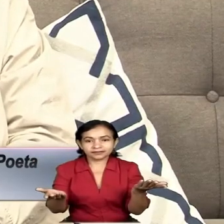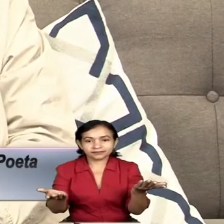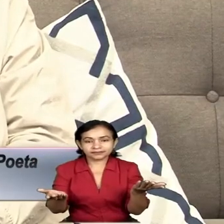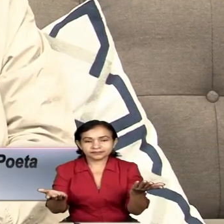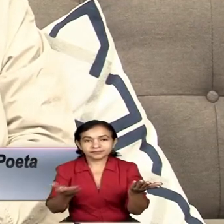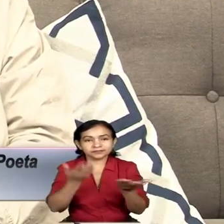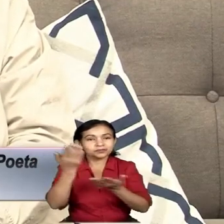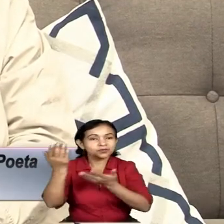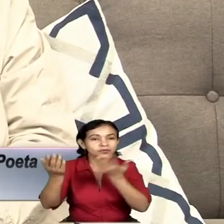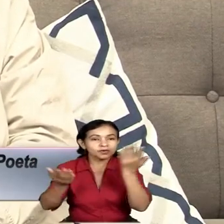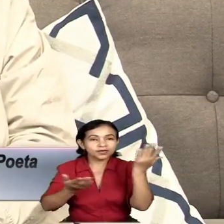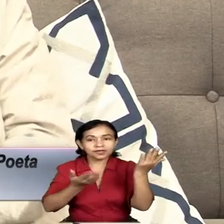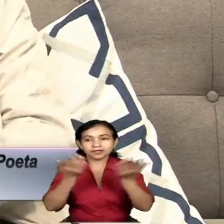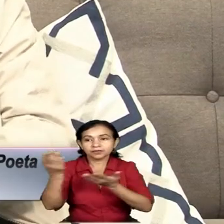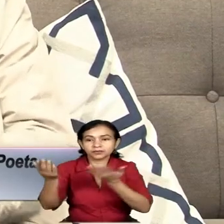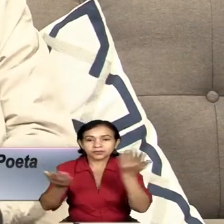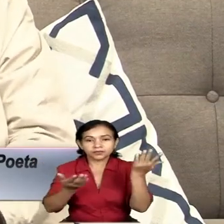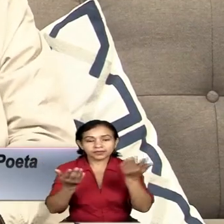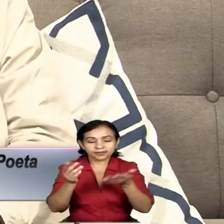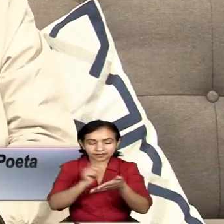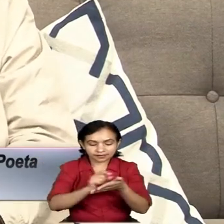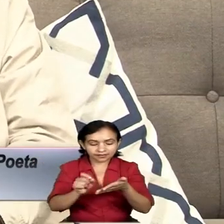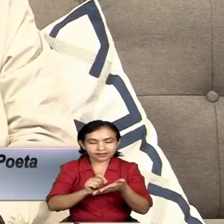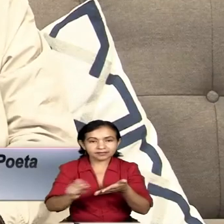Eran poetas,